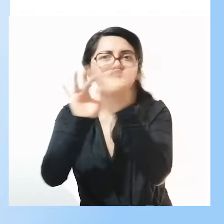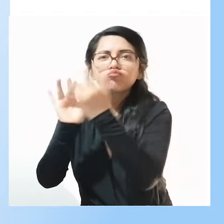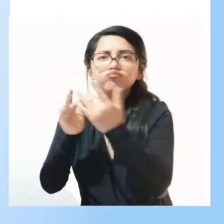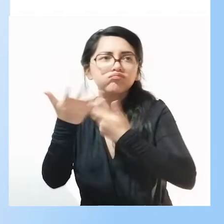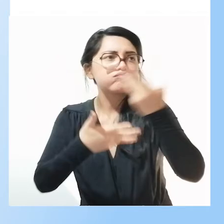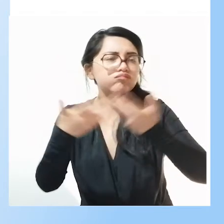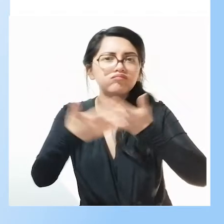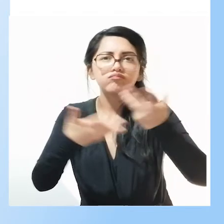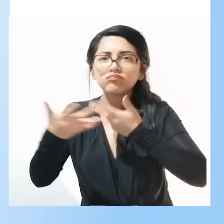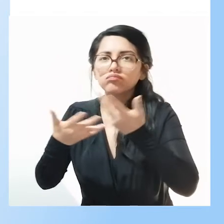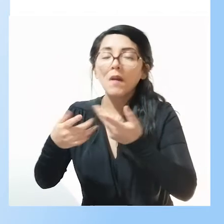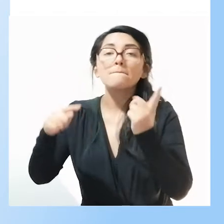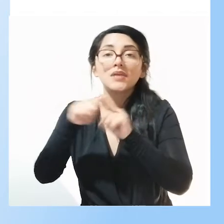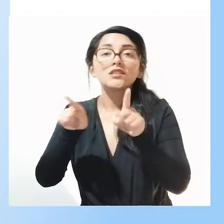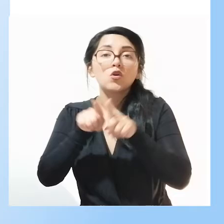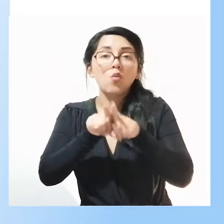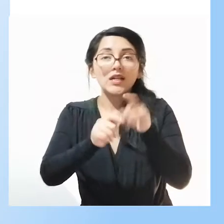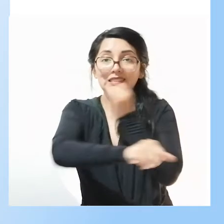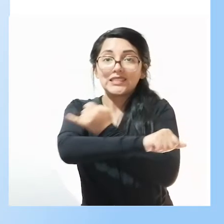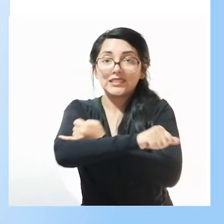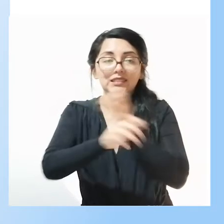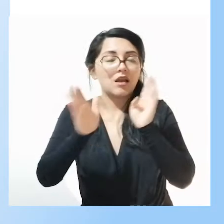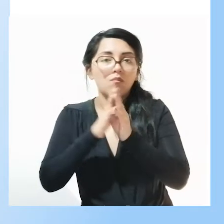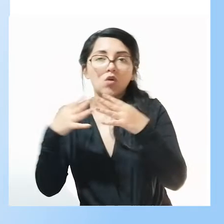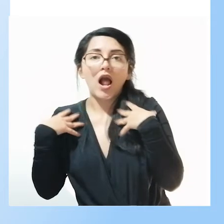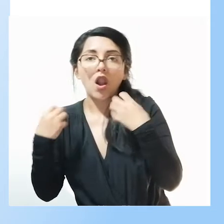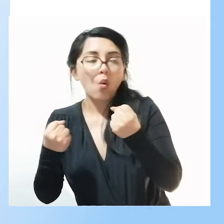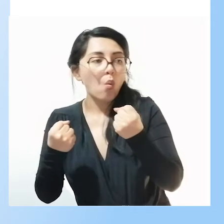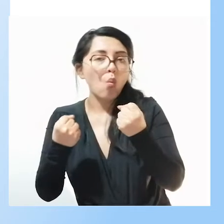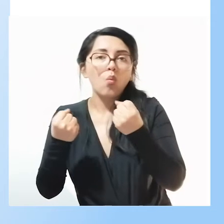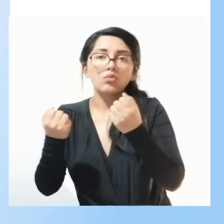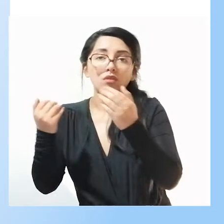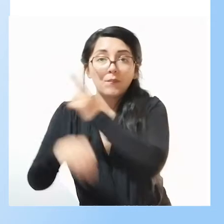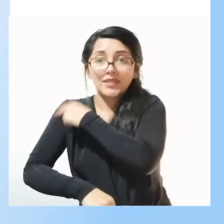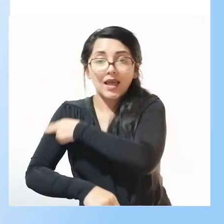los sectores: educación, salud, sector social,